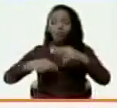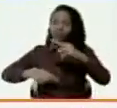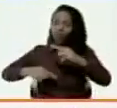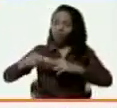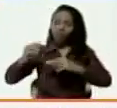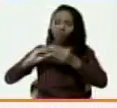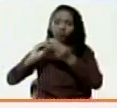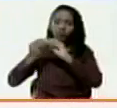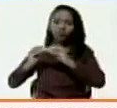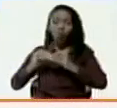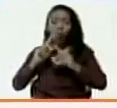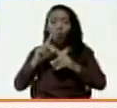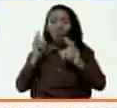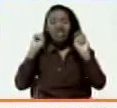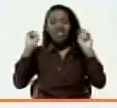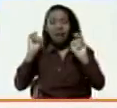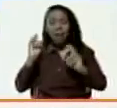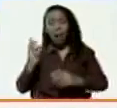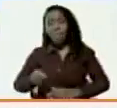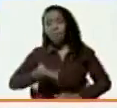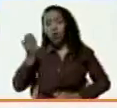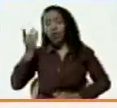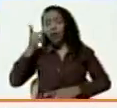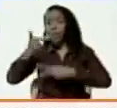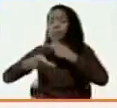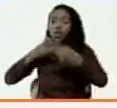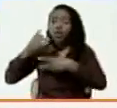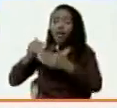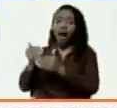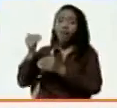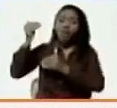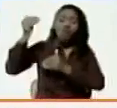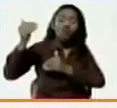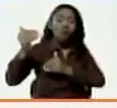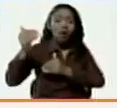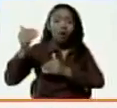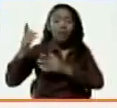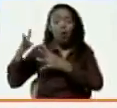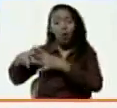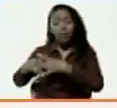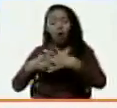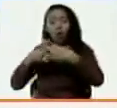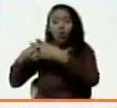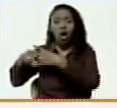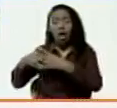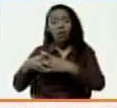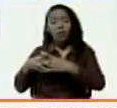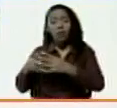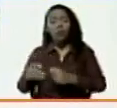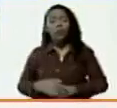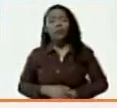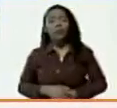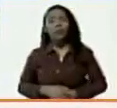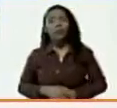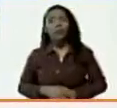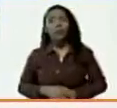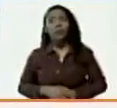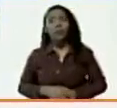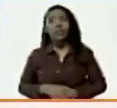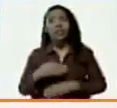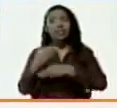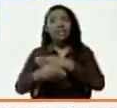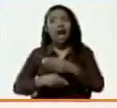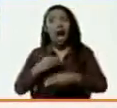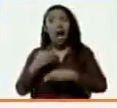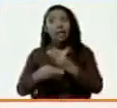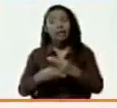un elemento fundamental de la política exterior de los eeuu de norteamérica se constituyen